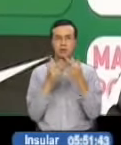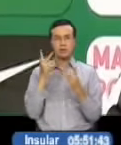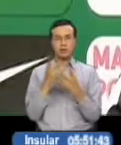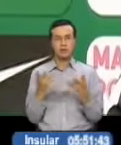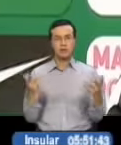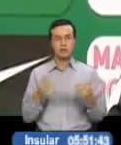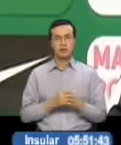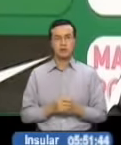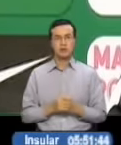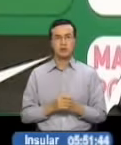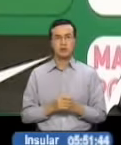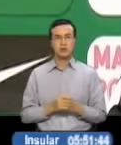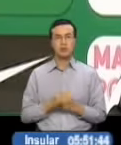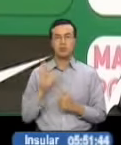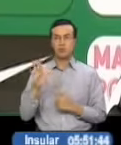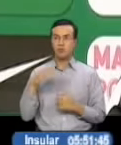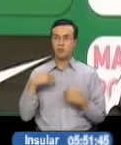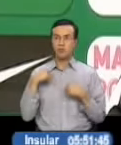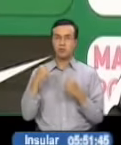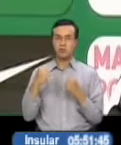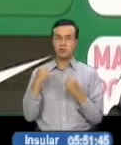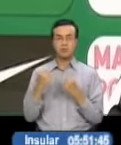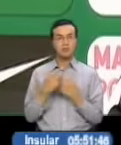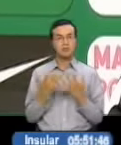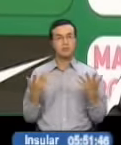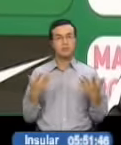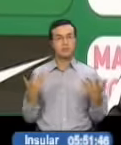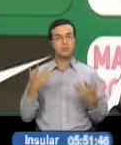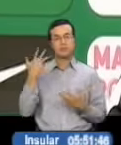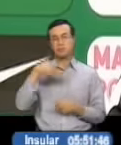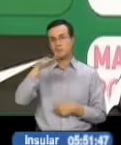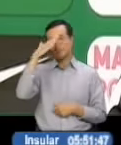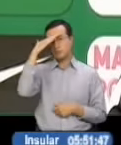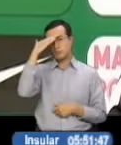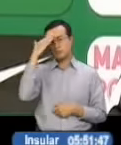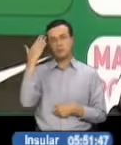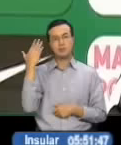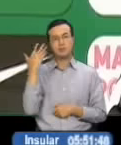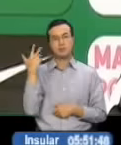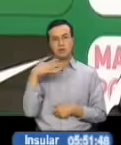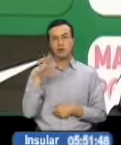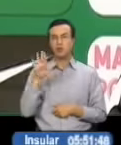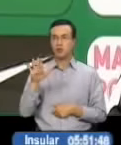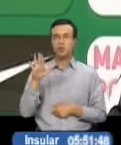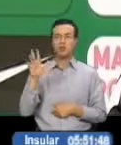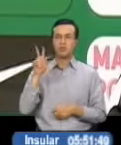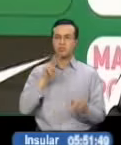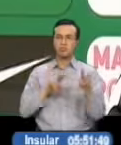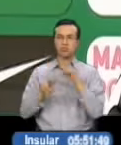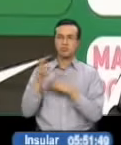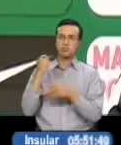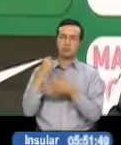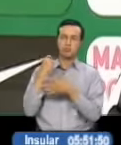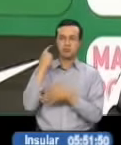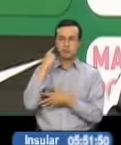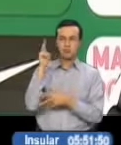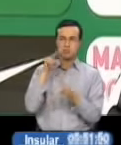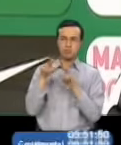hace que sea su gran fortaleza. Y bueno, conscientes de que conocemos las bondades que tienen, las